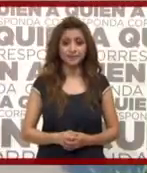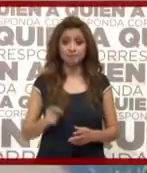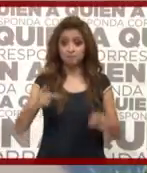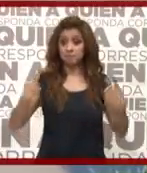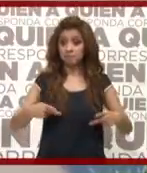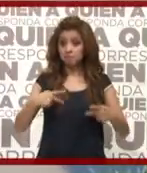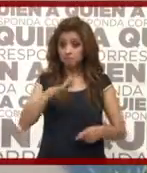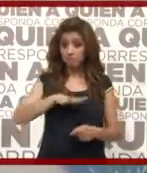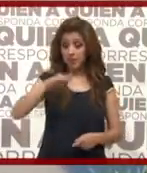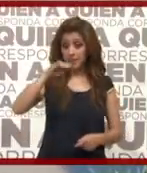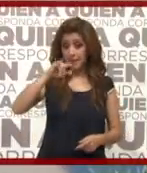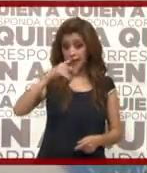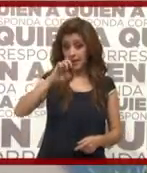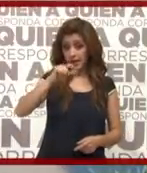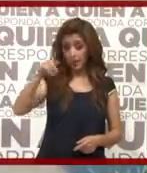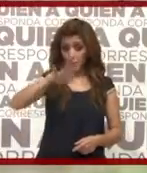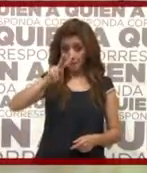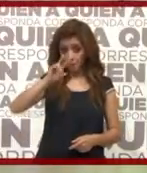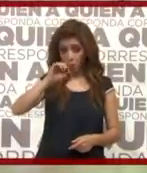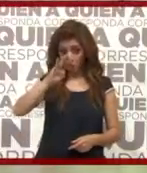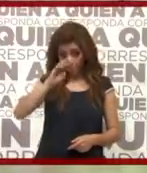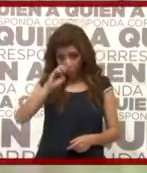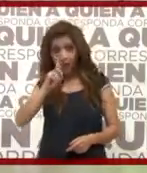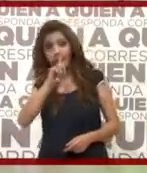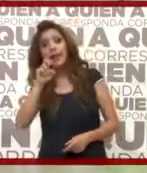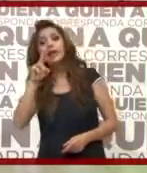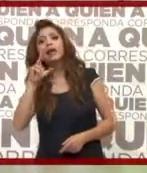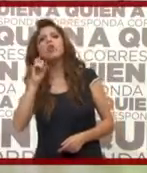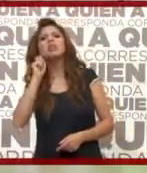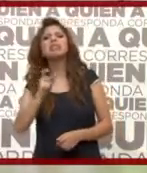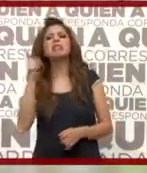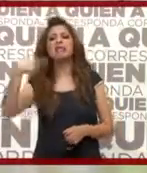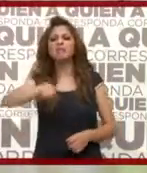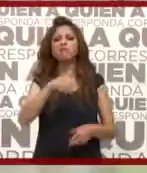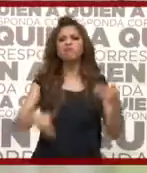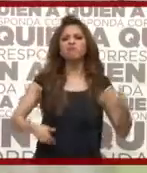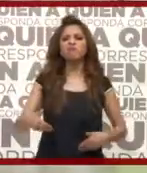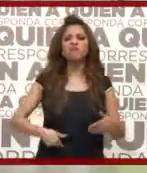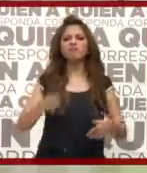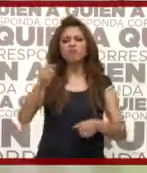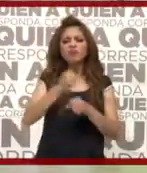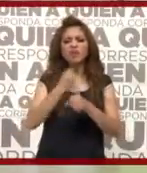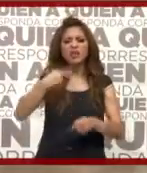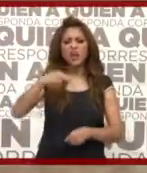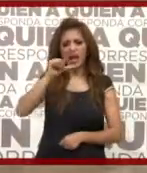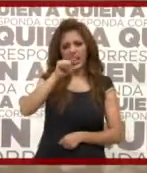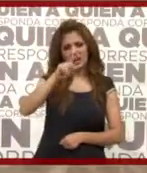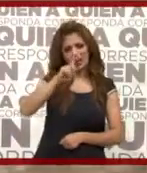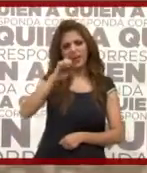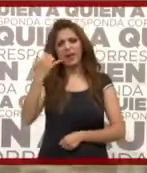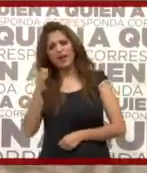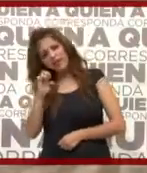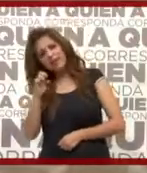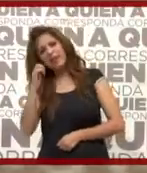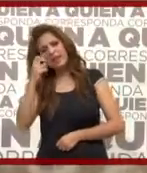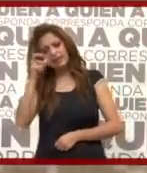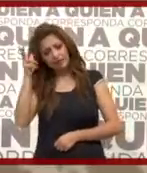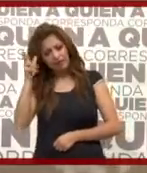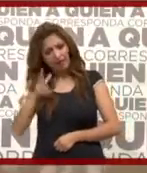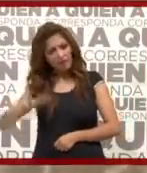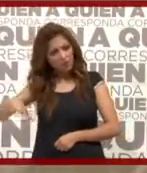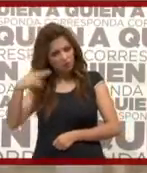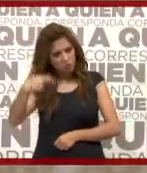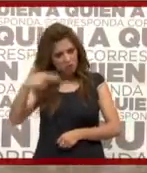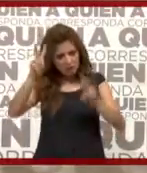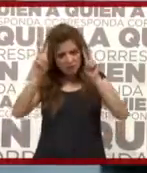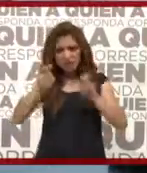Habitantes de la colonia Miguel Hidalgo en Boca del Río se encuentran molestos por el deterioro de las calles Allende e Hidalgo, las cuales tienen frente a sus viviendas y están